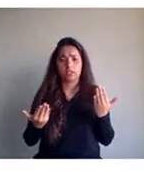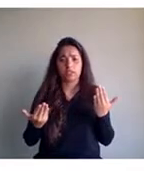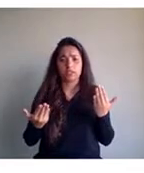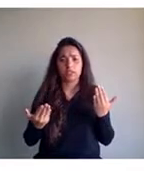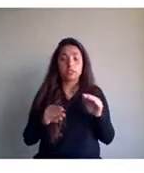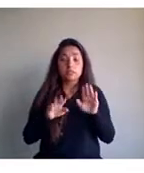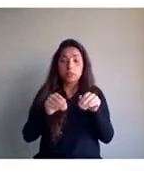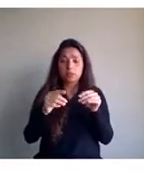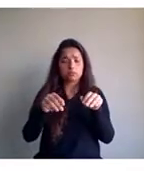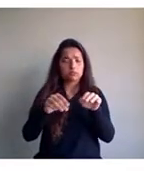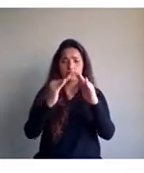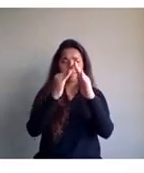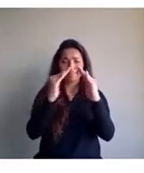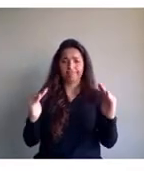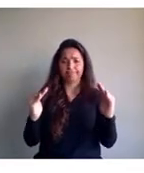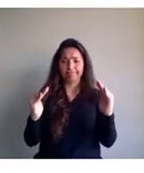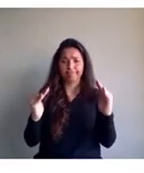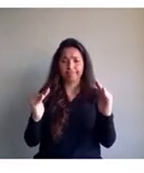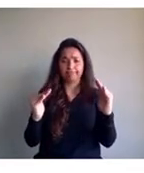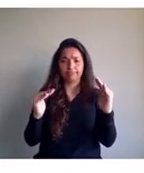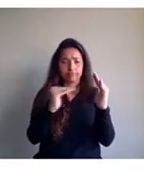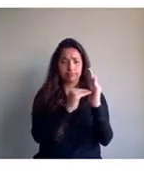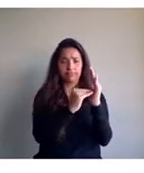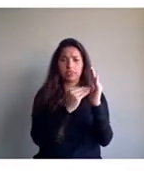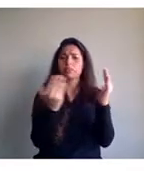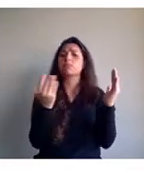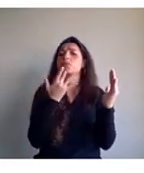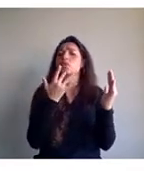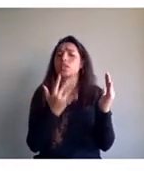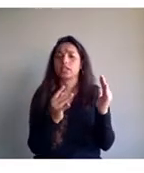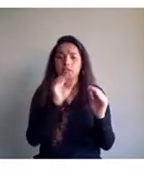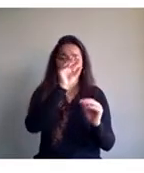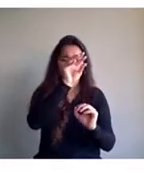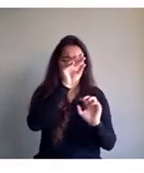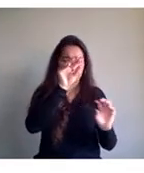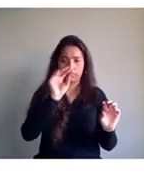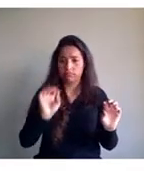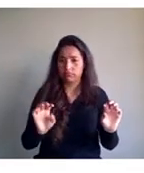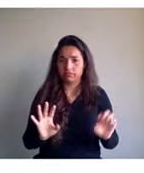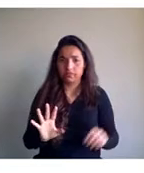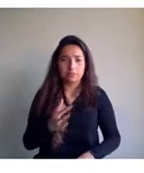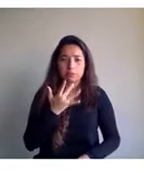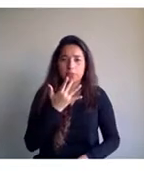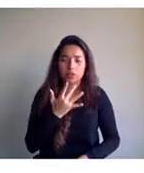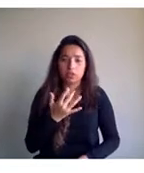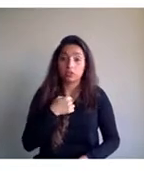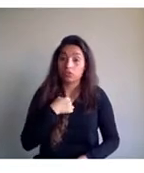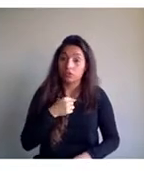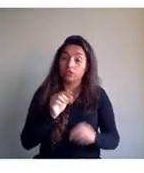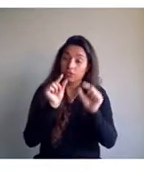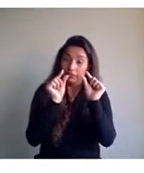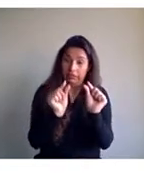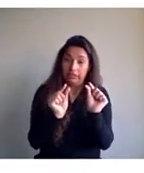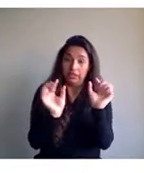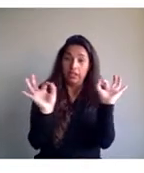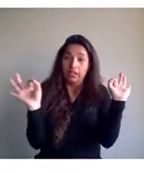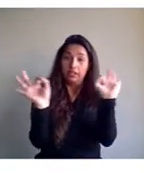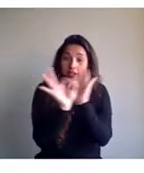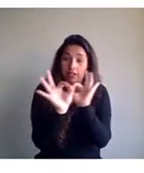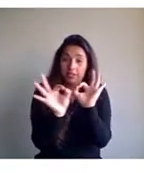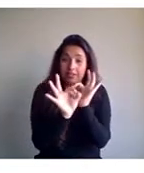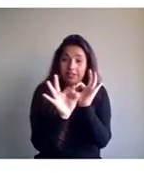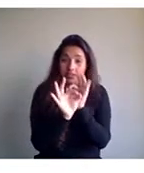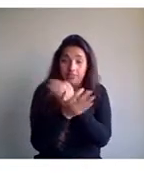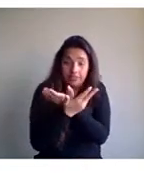de triángulo y como se trata de una actividad de capacitación permítanme que yo sea un poco explicativo en ese